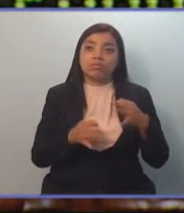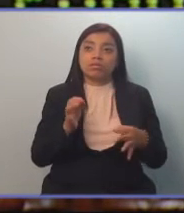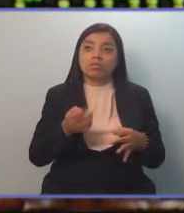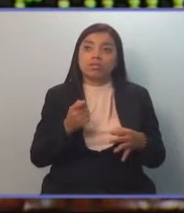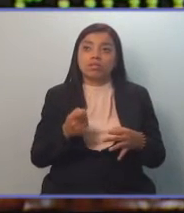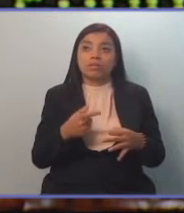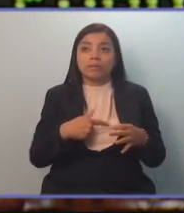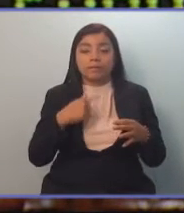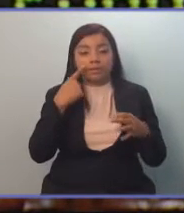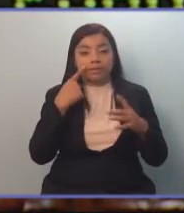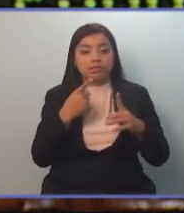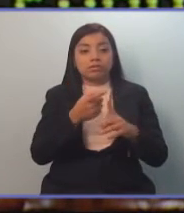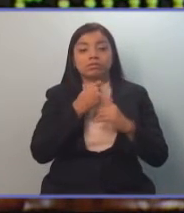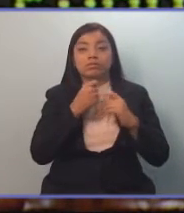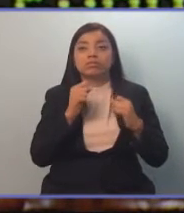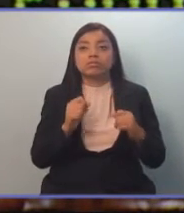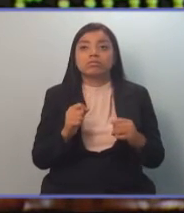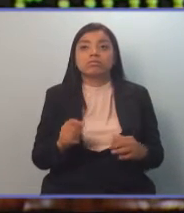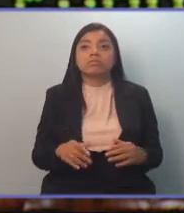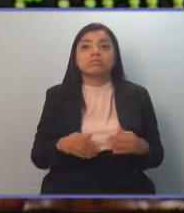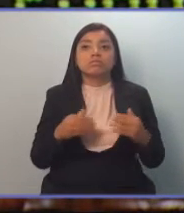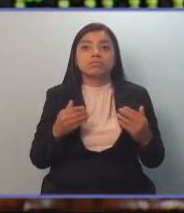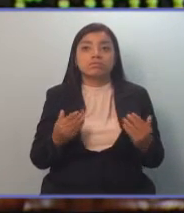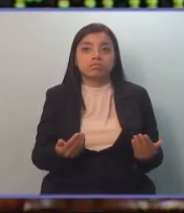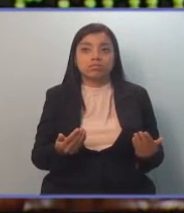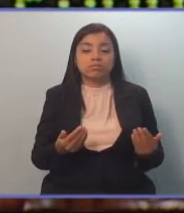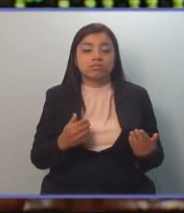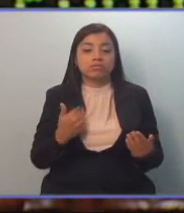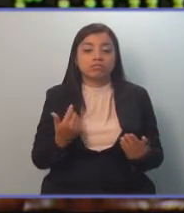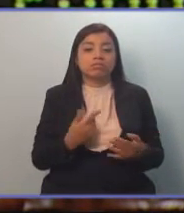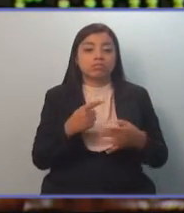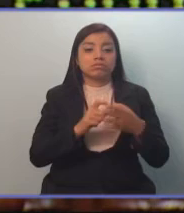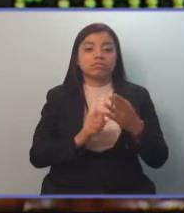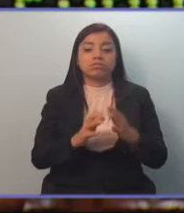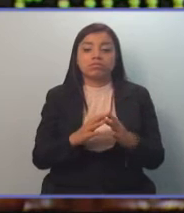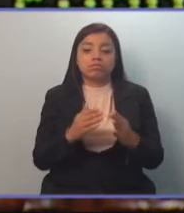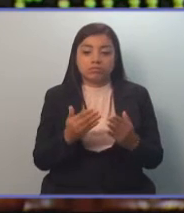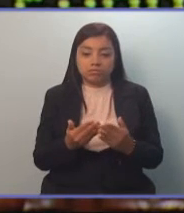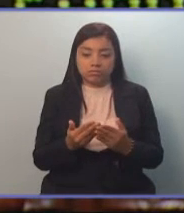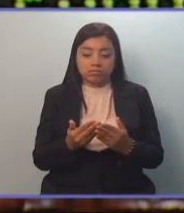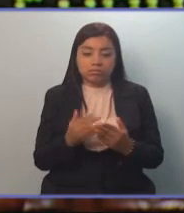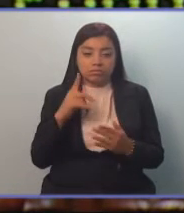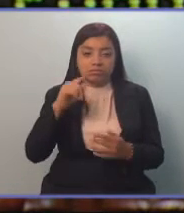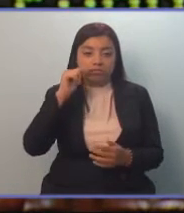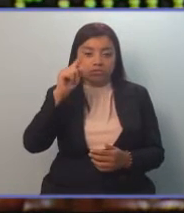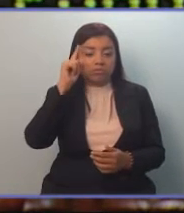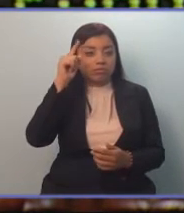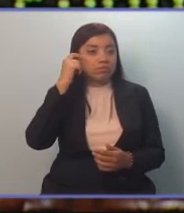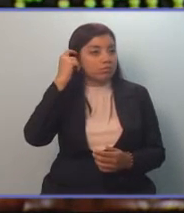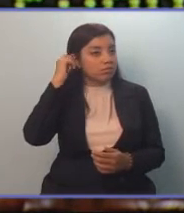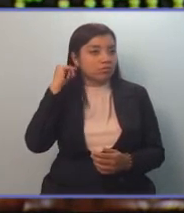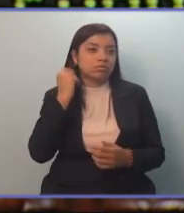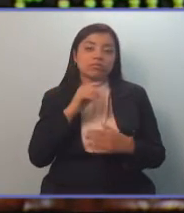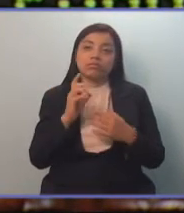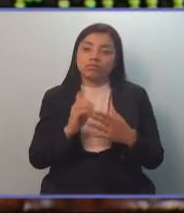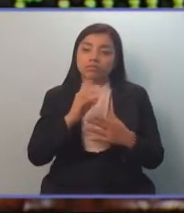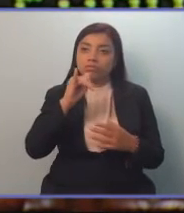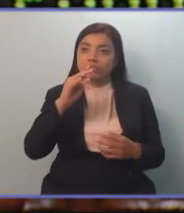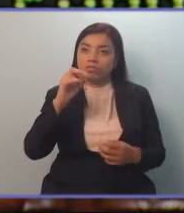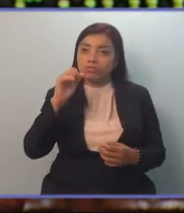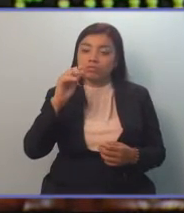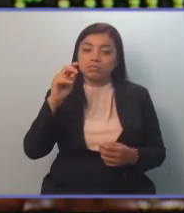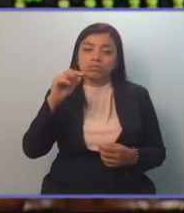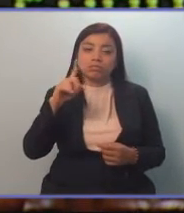de la misma. Por tanto, en uso de sus facultades constitucionales y a iniciativa de los diputados Juan Carlos